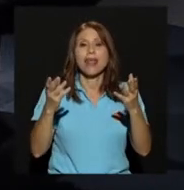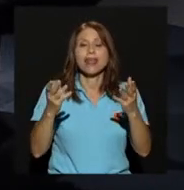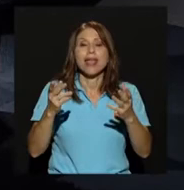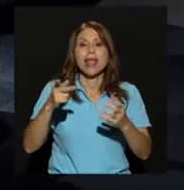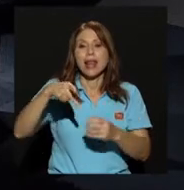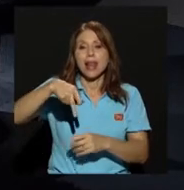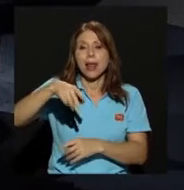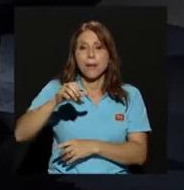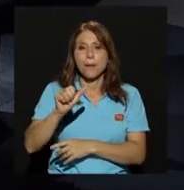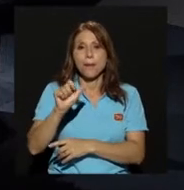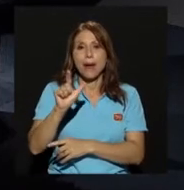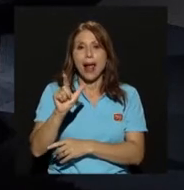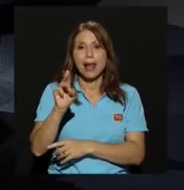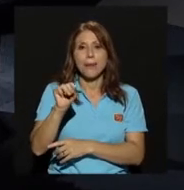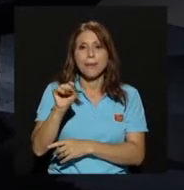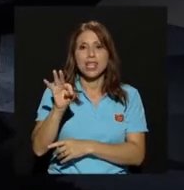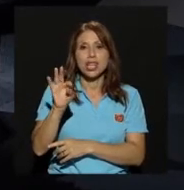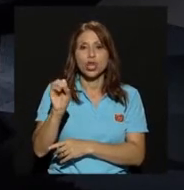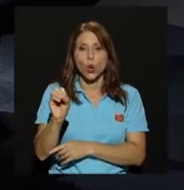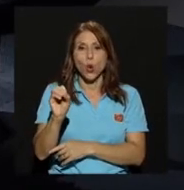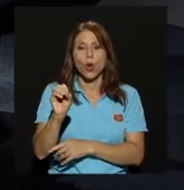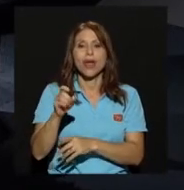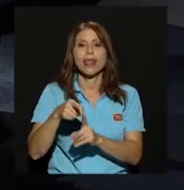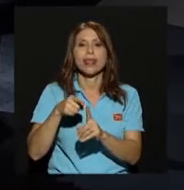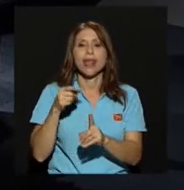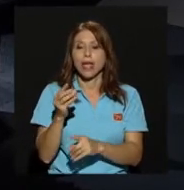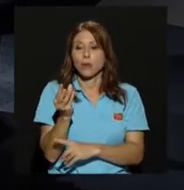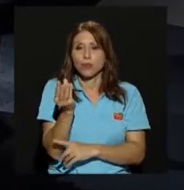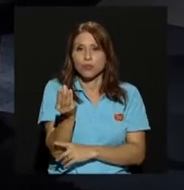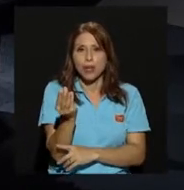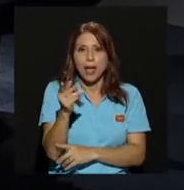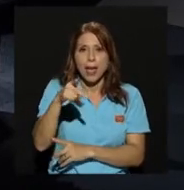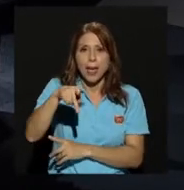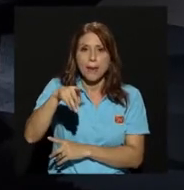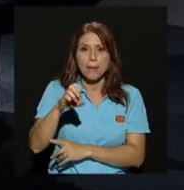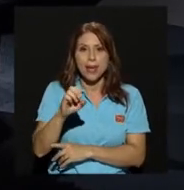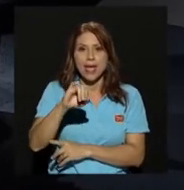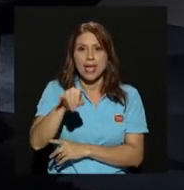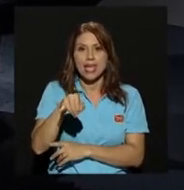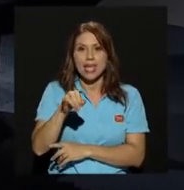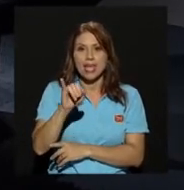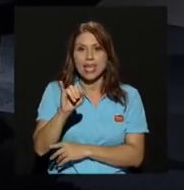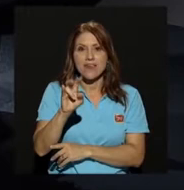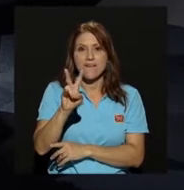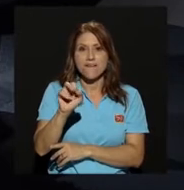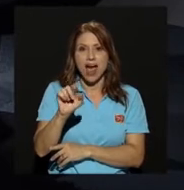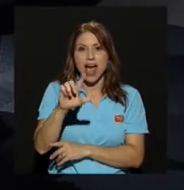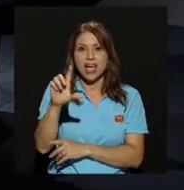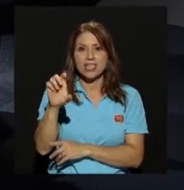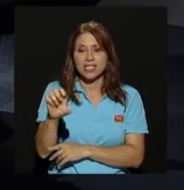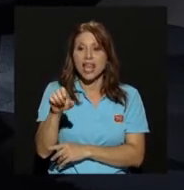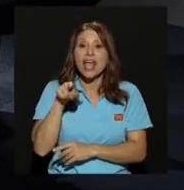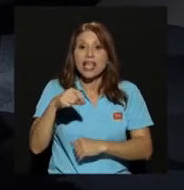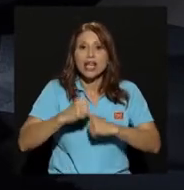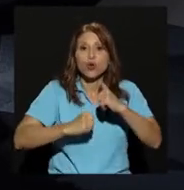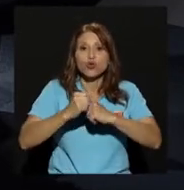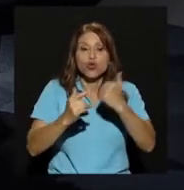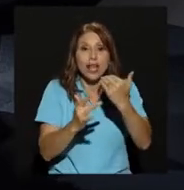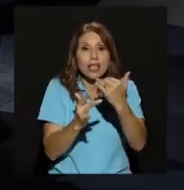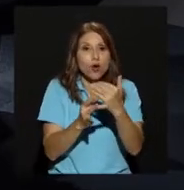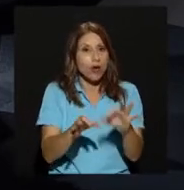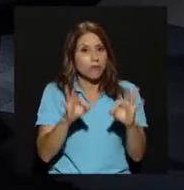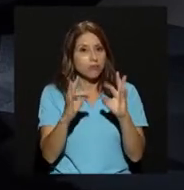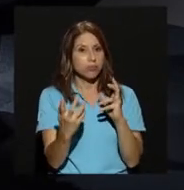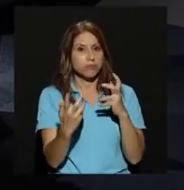de Pejibaye, donde de nuevo esa construcción de la tecnología va muy bien hacia la universidad. Pero